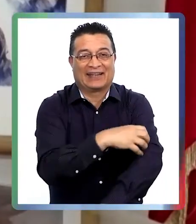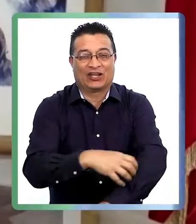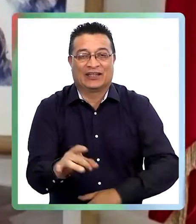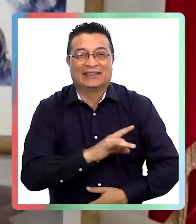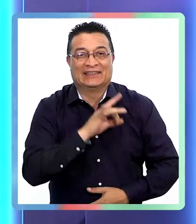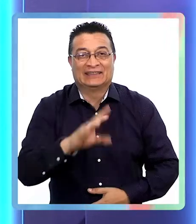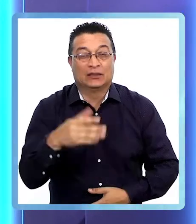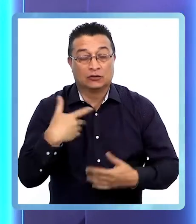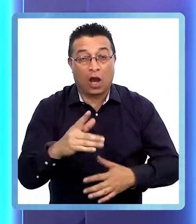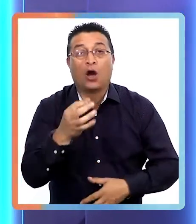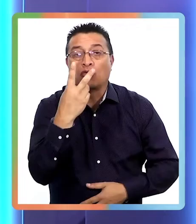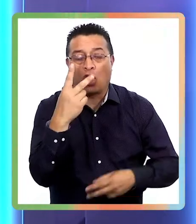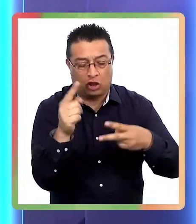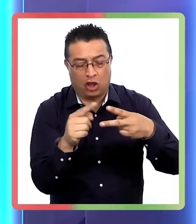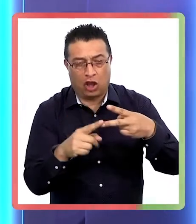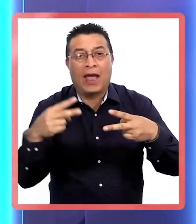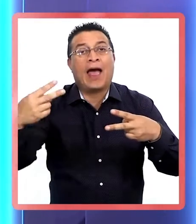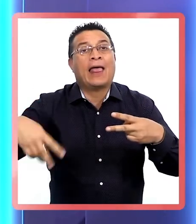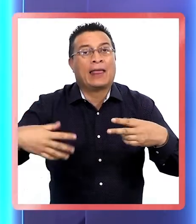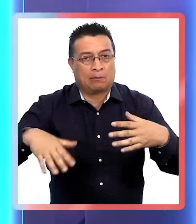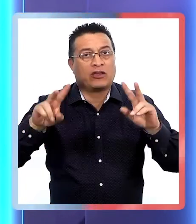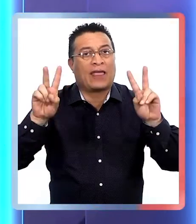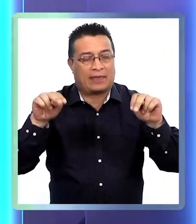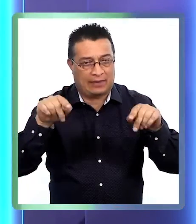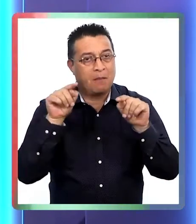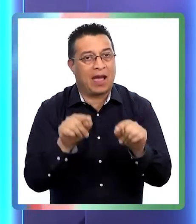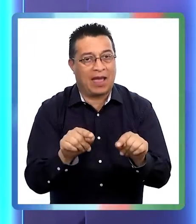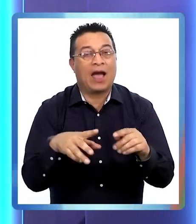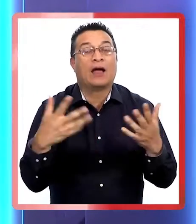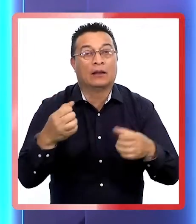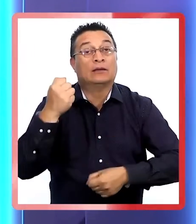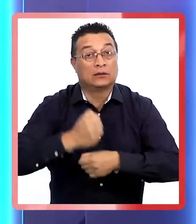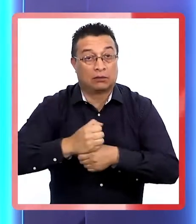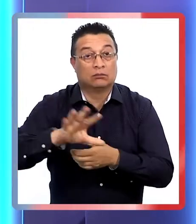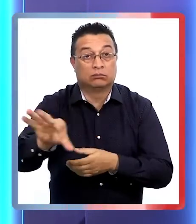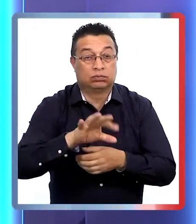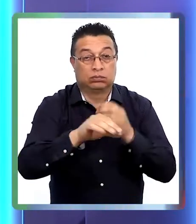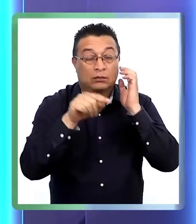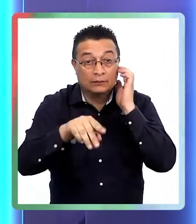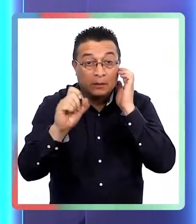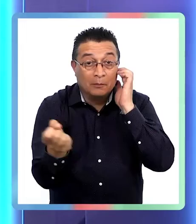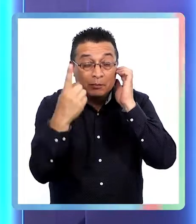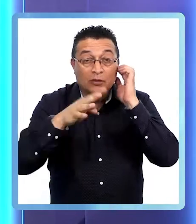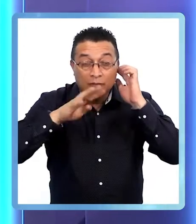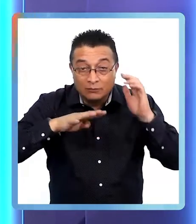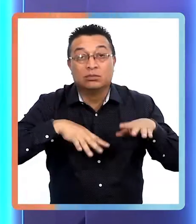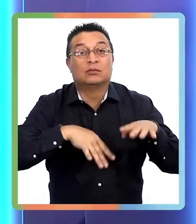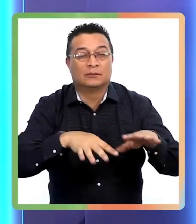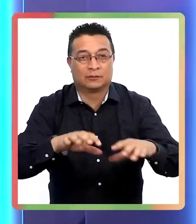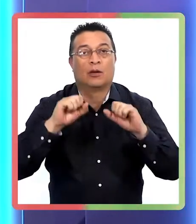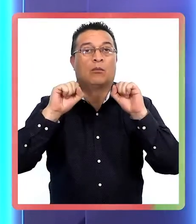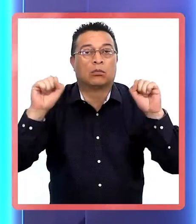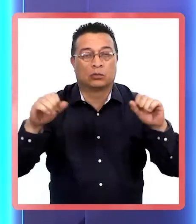regiones de Chile. Habíamos dejado comprometidos dos temas que nos parecen tremendamente importantes. El empleo. Fíjense que primero el estallido social, ¿verdad?